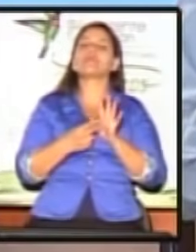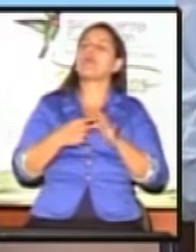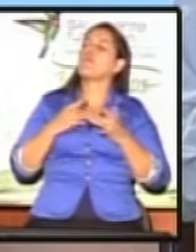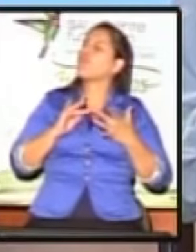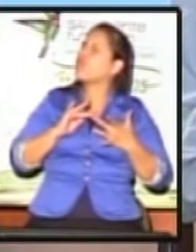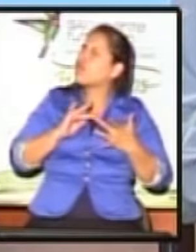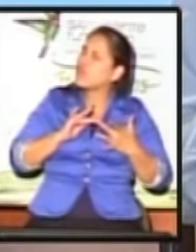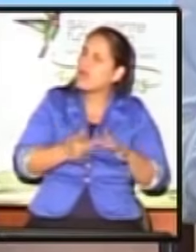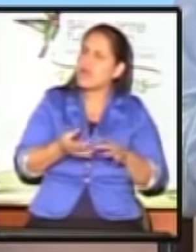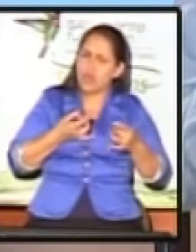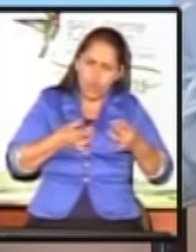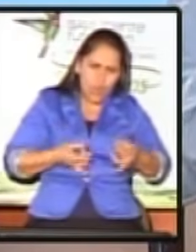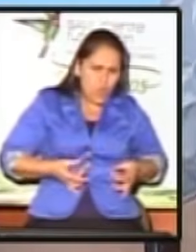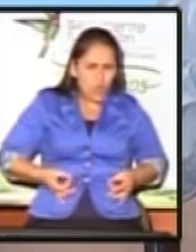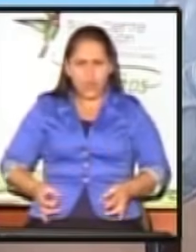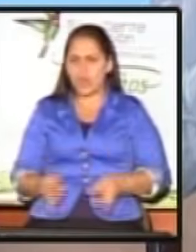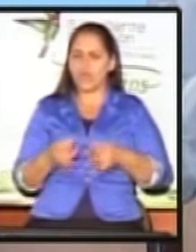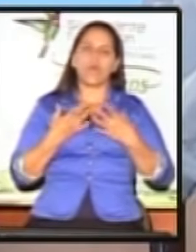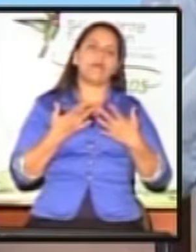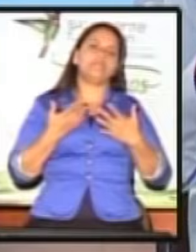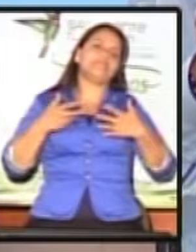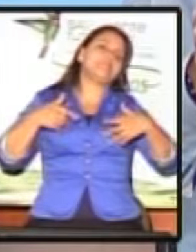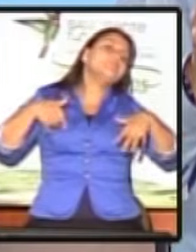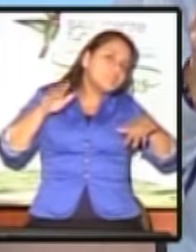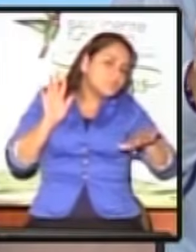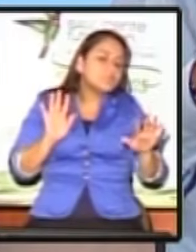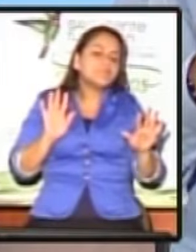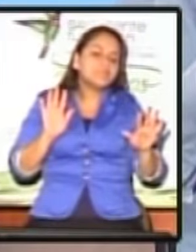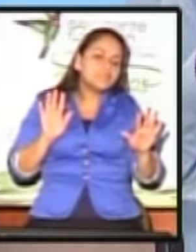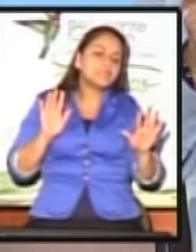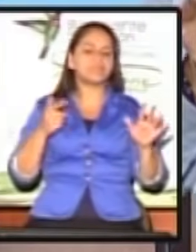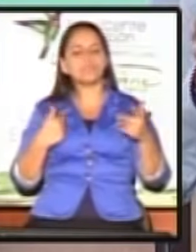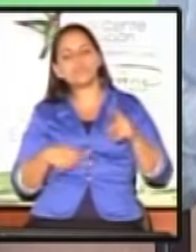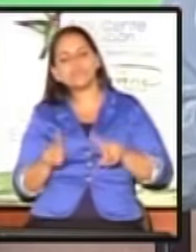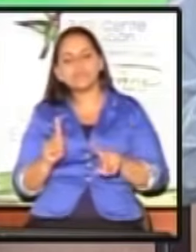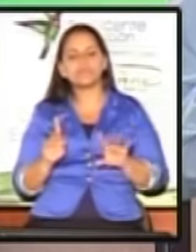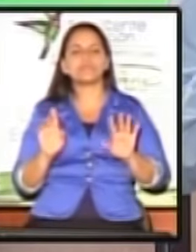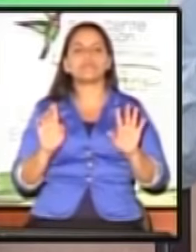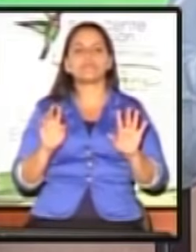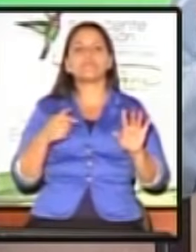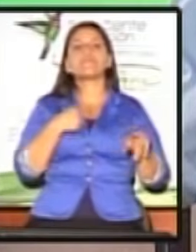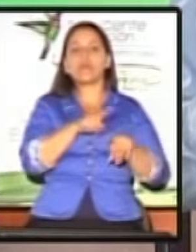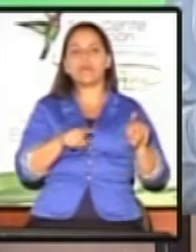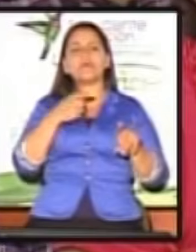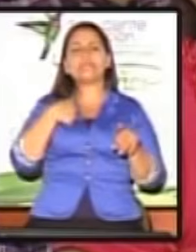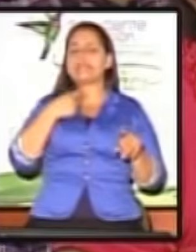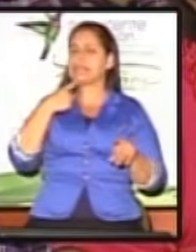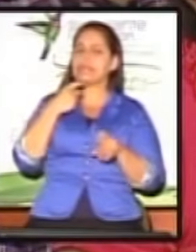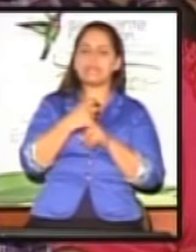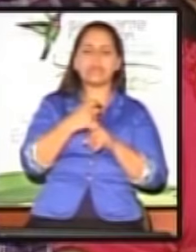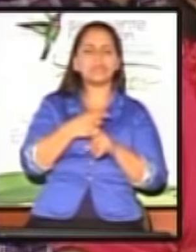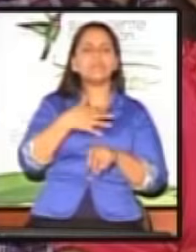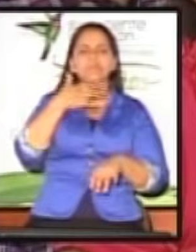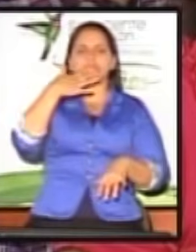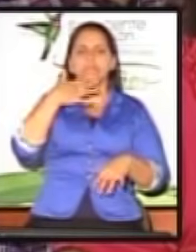estar, pero puede estar, o que muchas veces va a estar, pero también hay dificultad respiratoria, hay problemas alimentarios